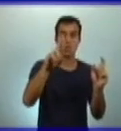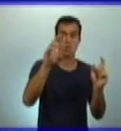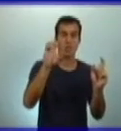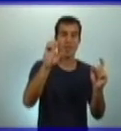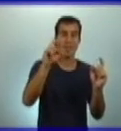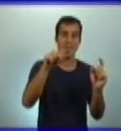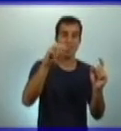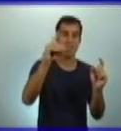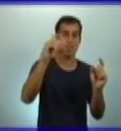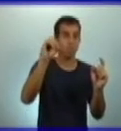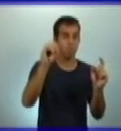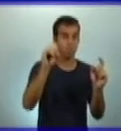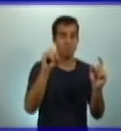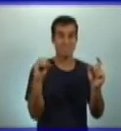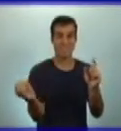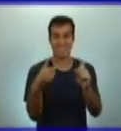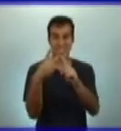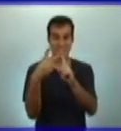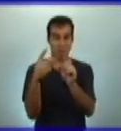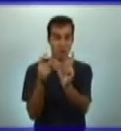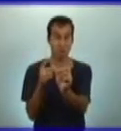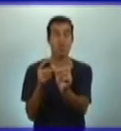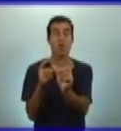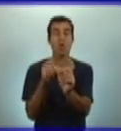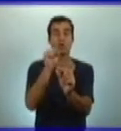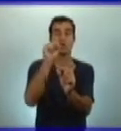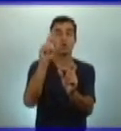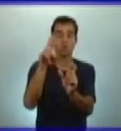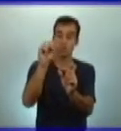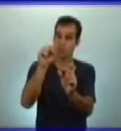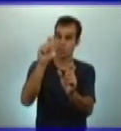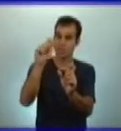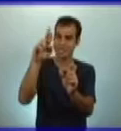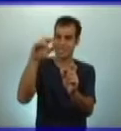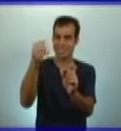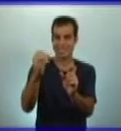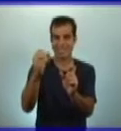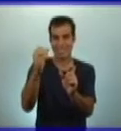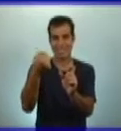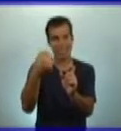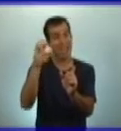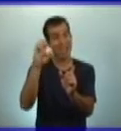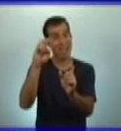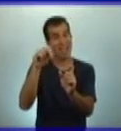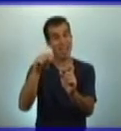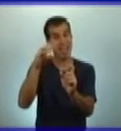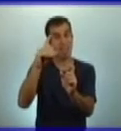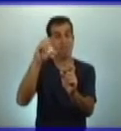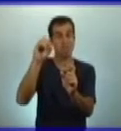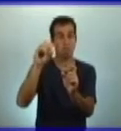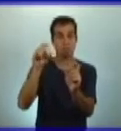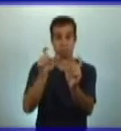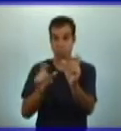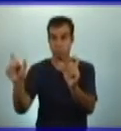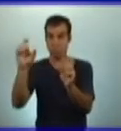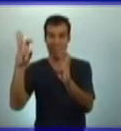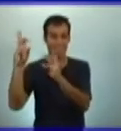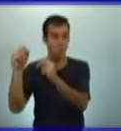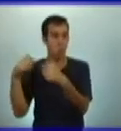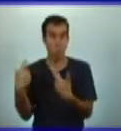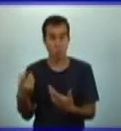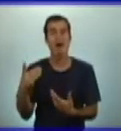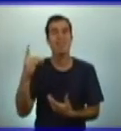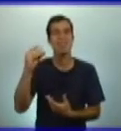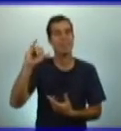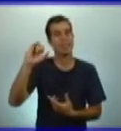sustraendo. Y por supuesto, al resultado que obtenemos le llamamos, o se llama, diferencia.